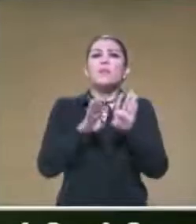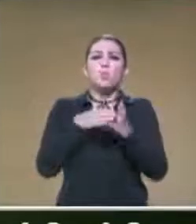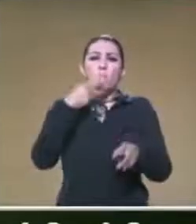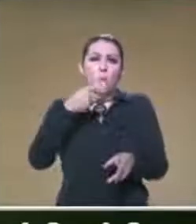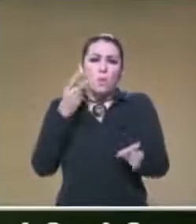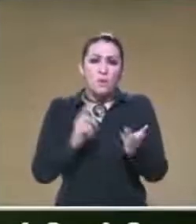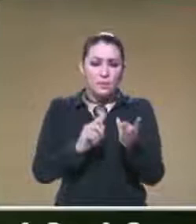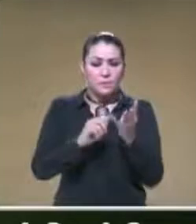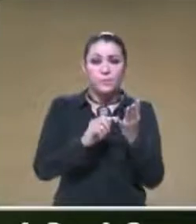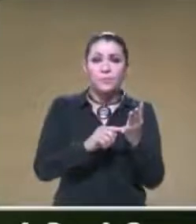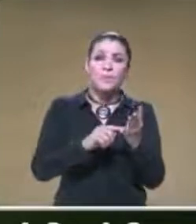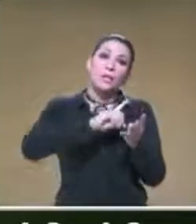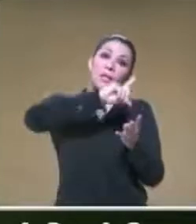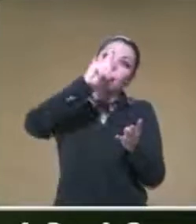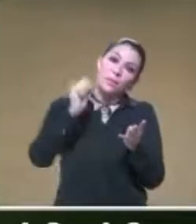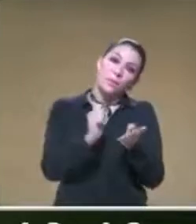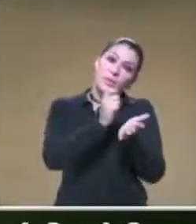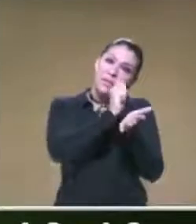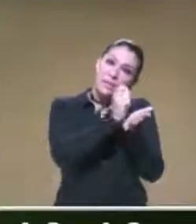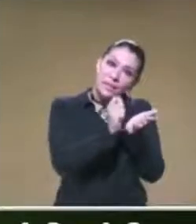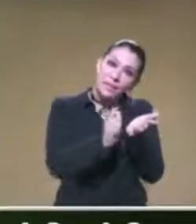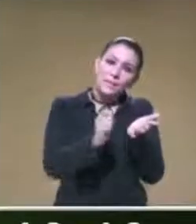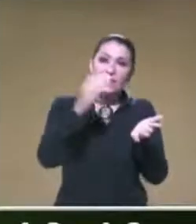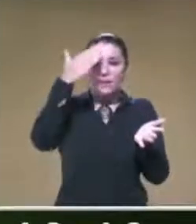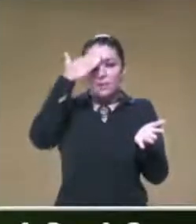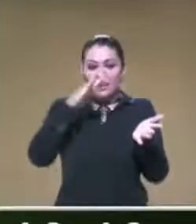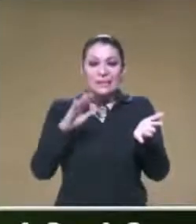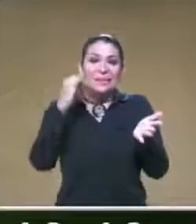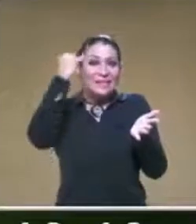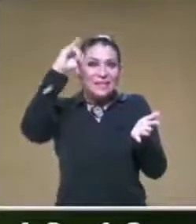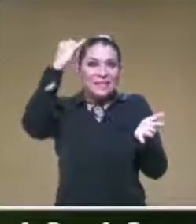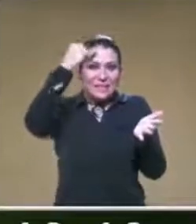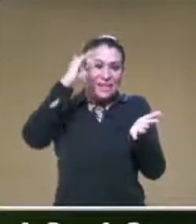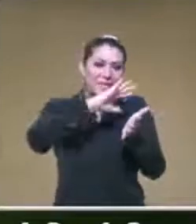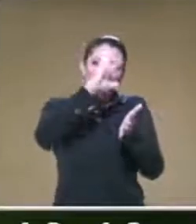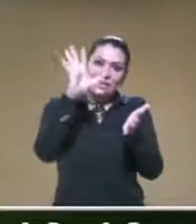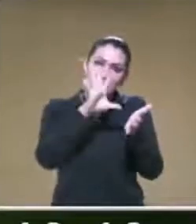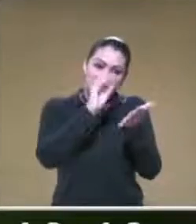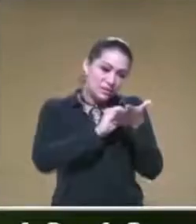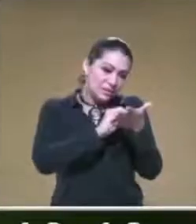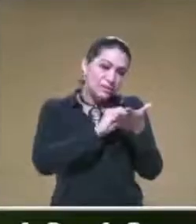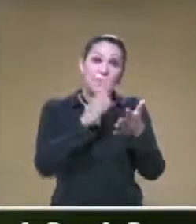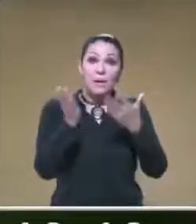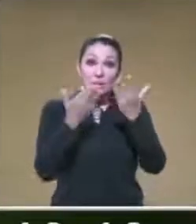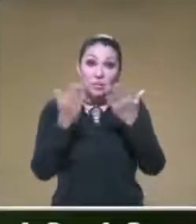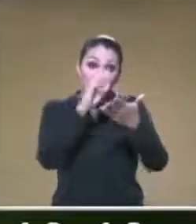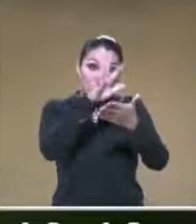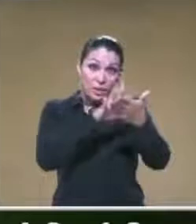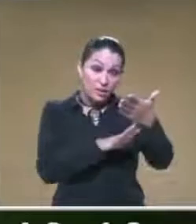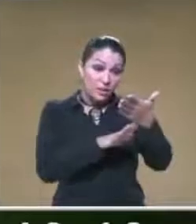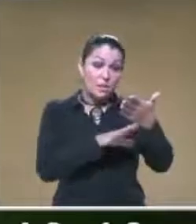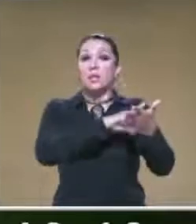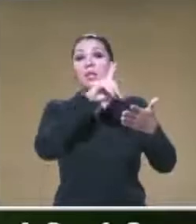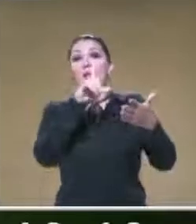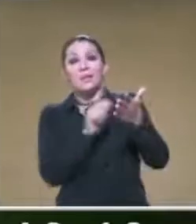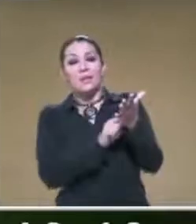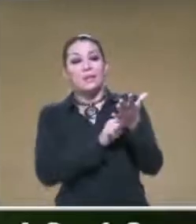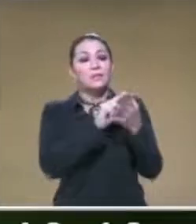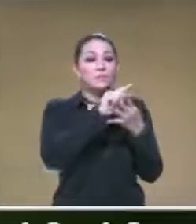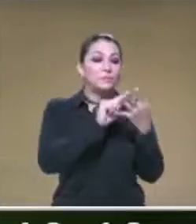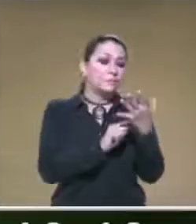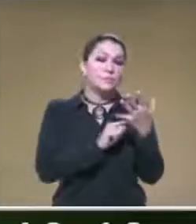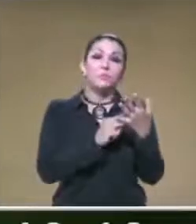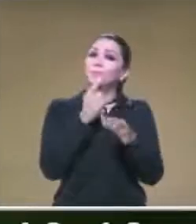por último redactar un guión. Cuando ya lo tenga y esté lista para mi exposición oral, ¿qué es lo que voy a tomar en cuenta?